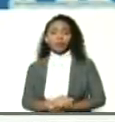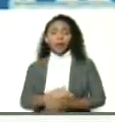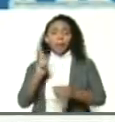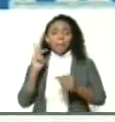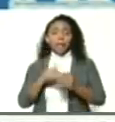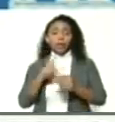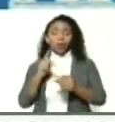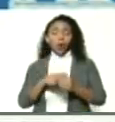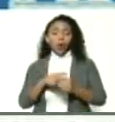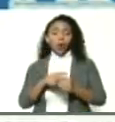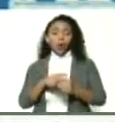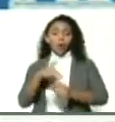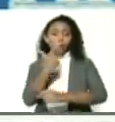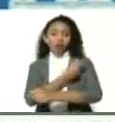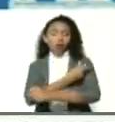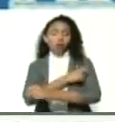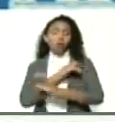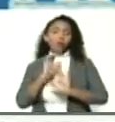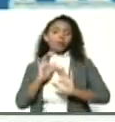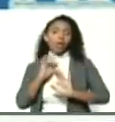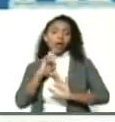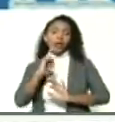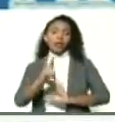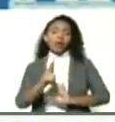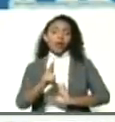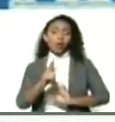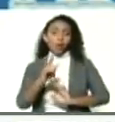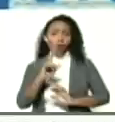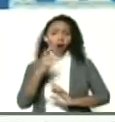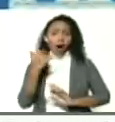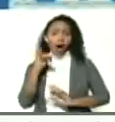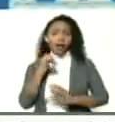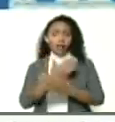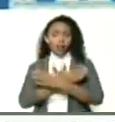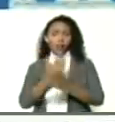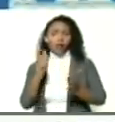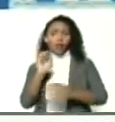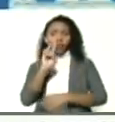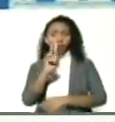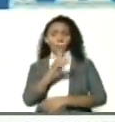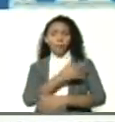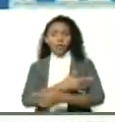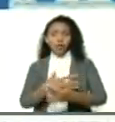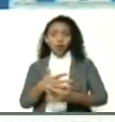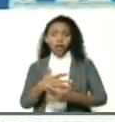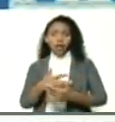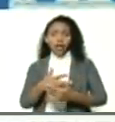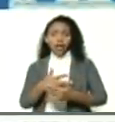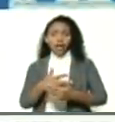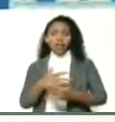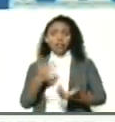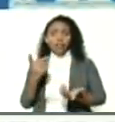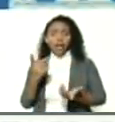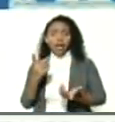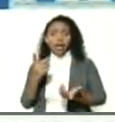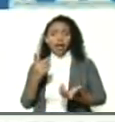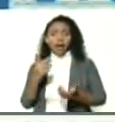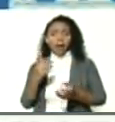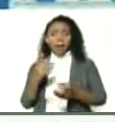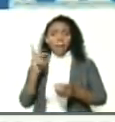petróleo por vacunas y dijo, están disponibles 2 millones de barriles de